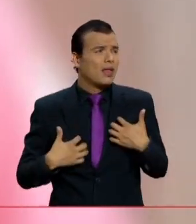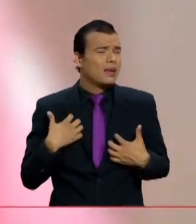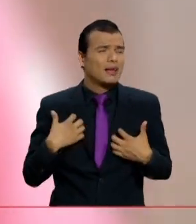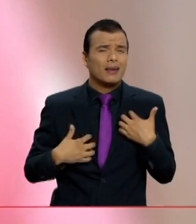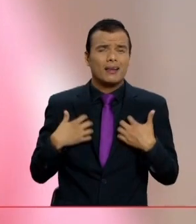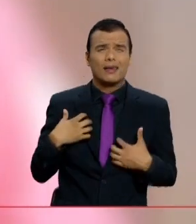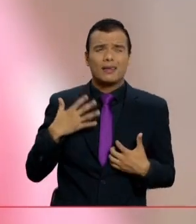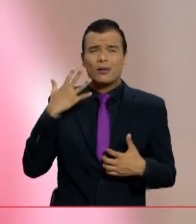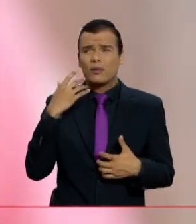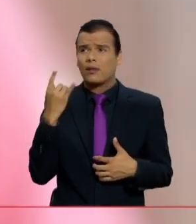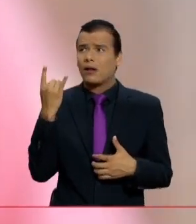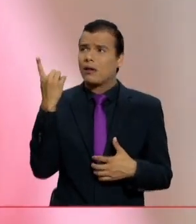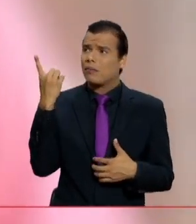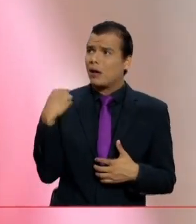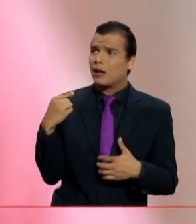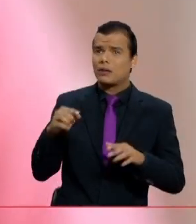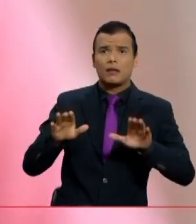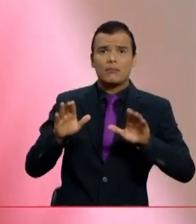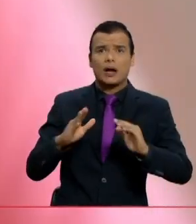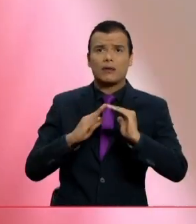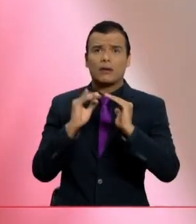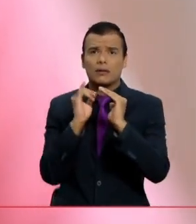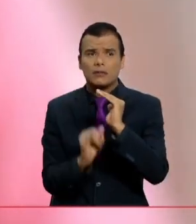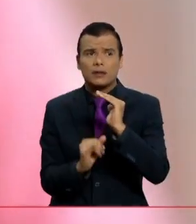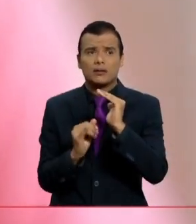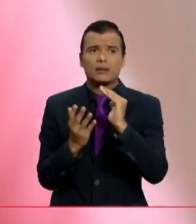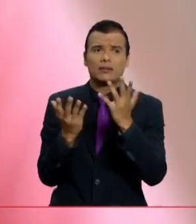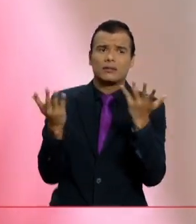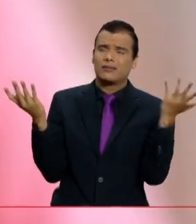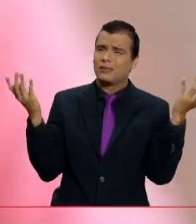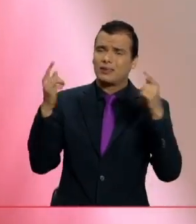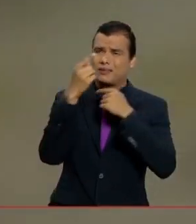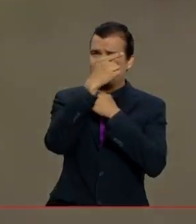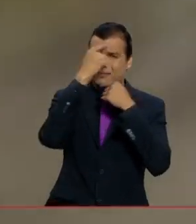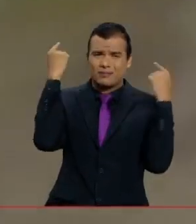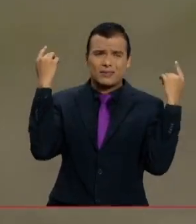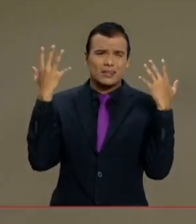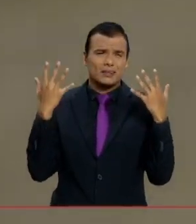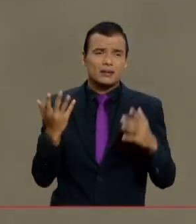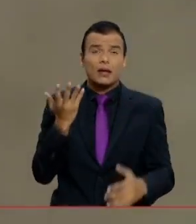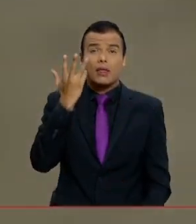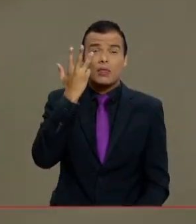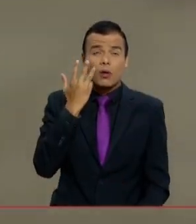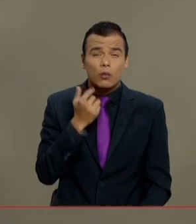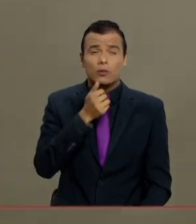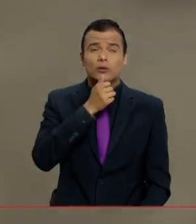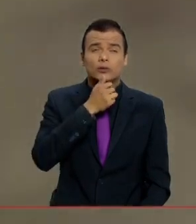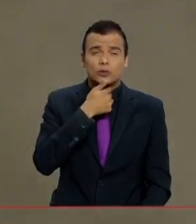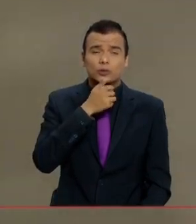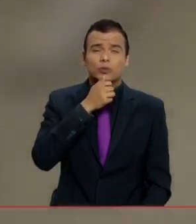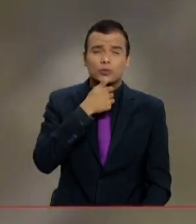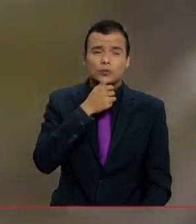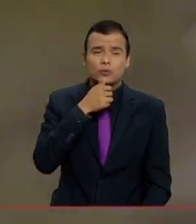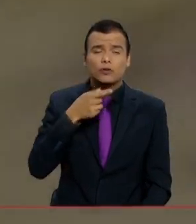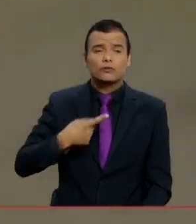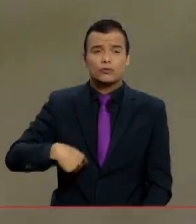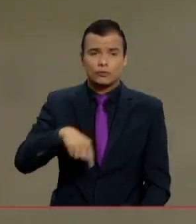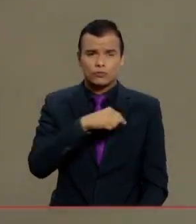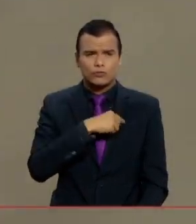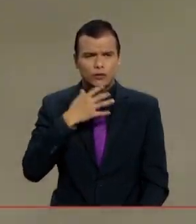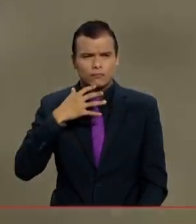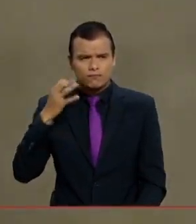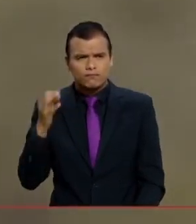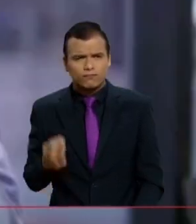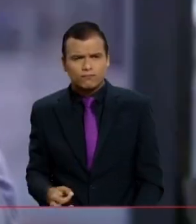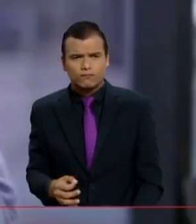un paro, que confinados, que esta tragedia. Es una zozobra que mantenemos a diario, eso es un día a día ya. Les insistimos